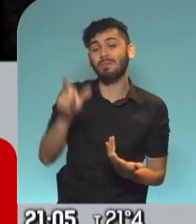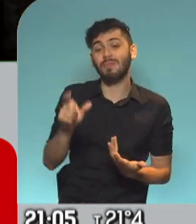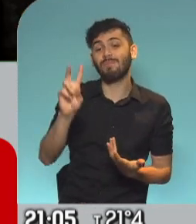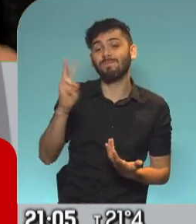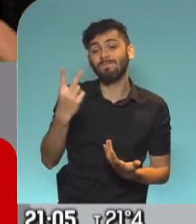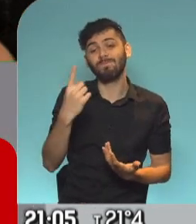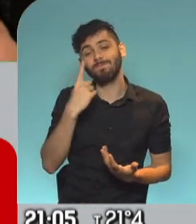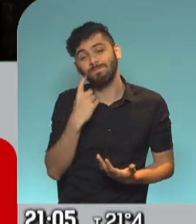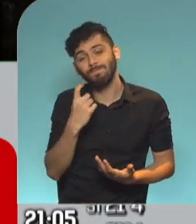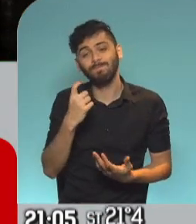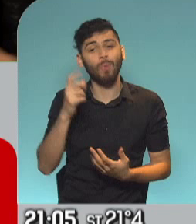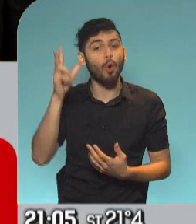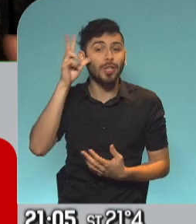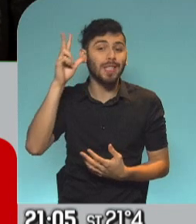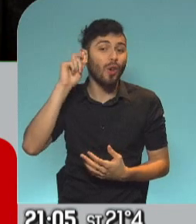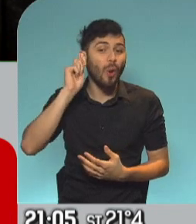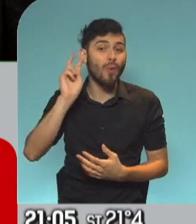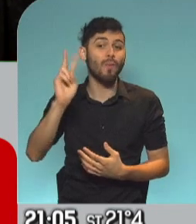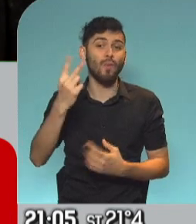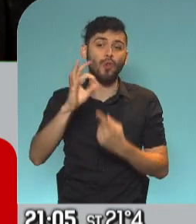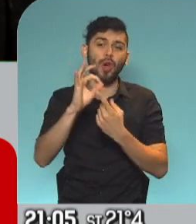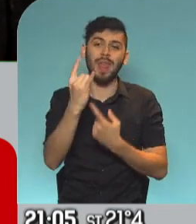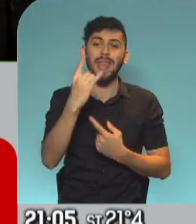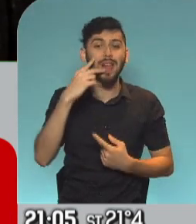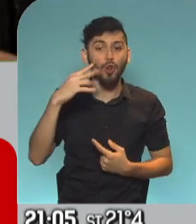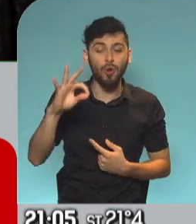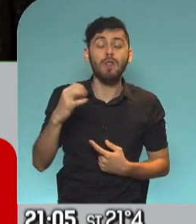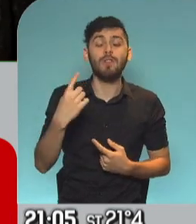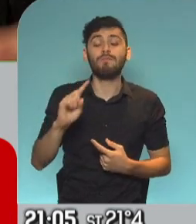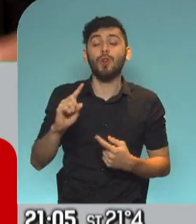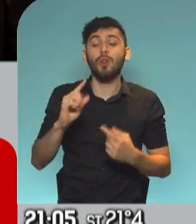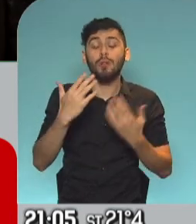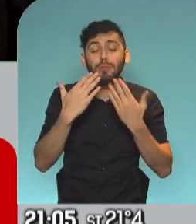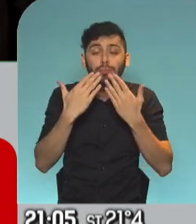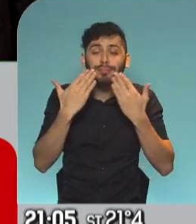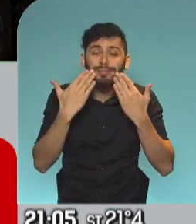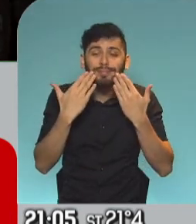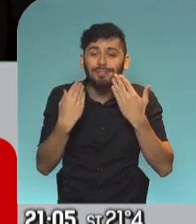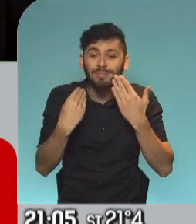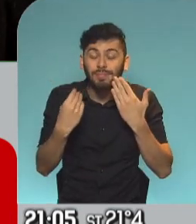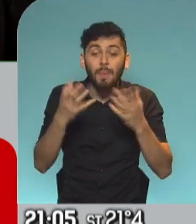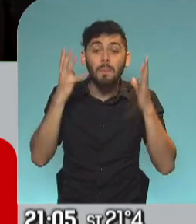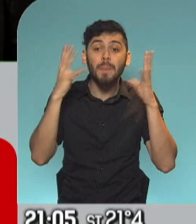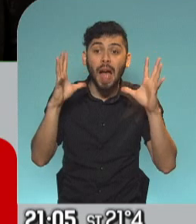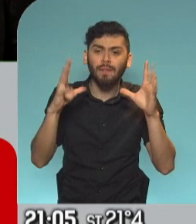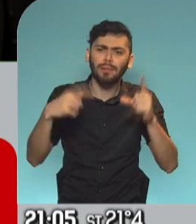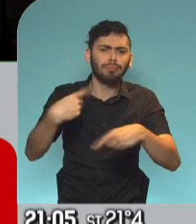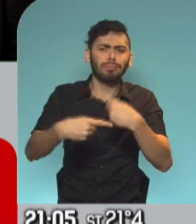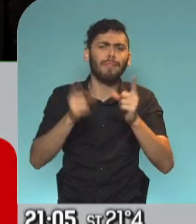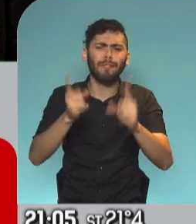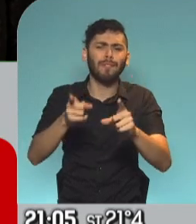pero queda la sonrisa de descubrir esta maravilla que es la creación, la obra. El legado de la obra de Quino